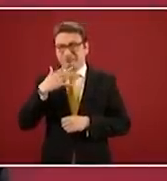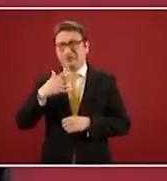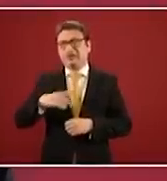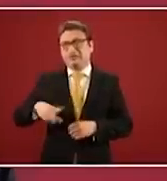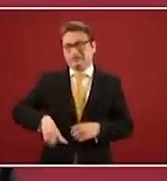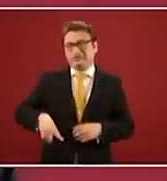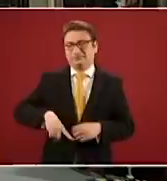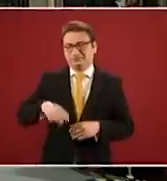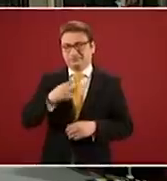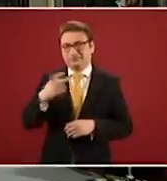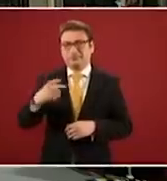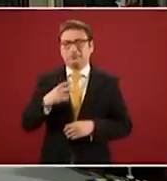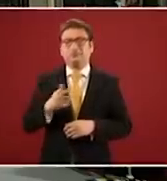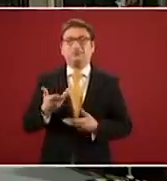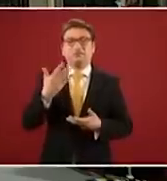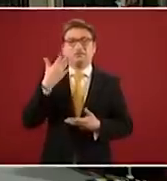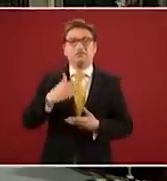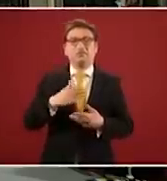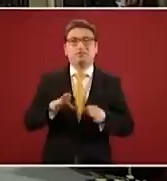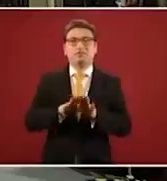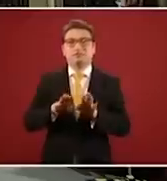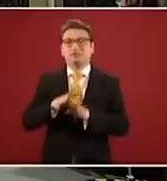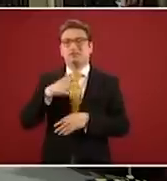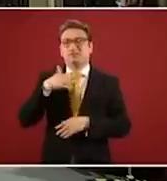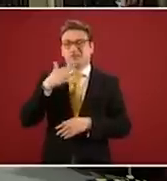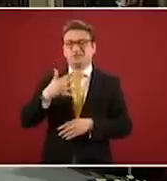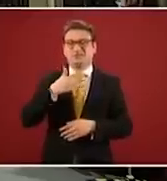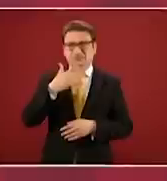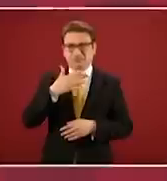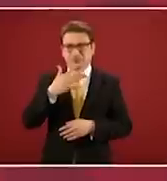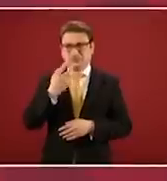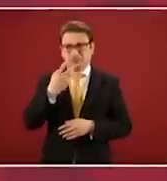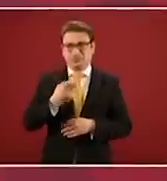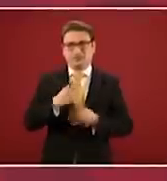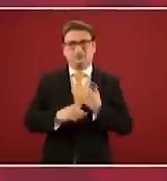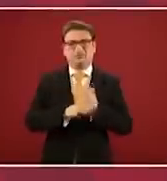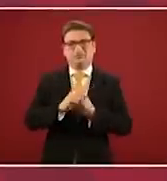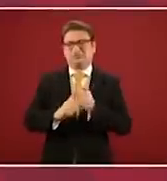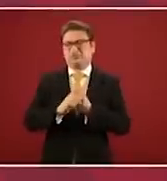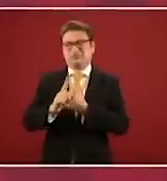Por la revolución, por la corrupción, se tronchó